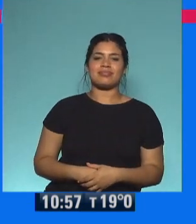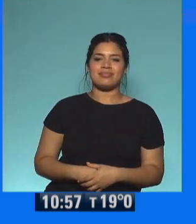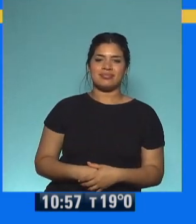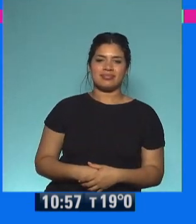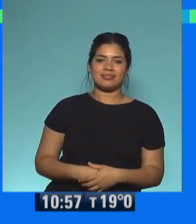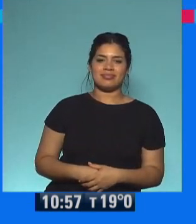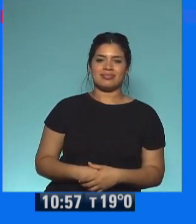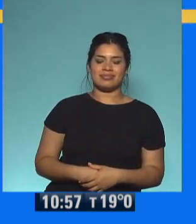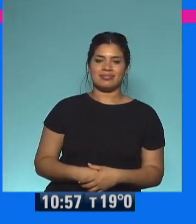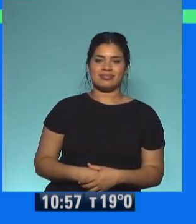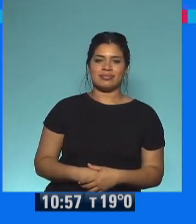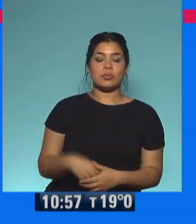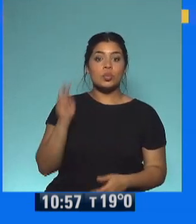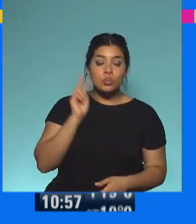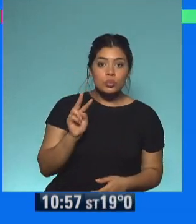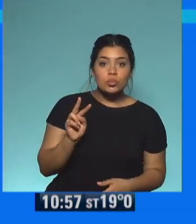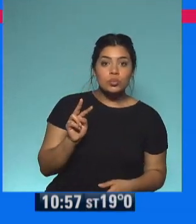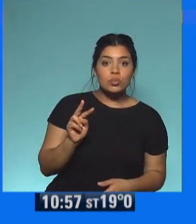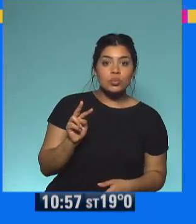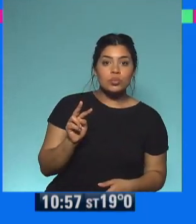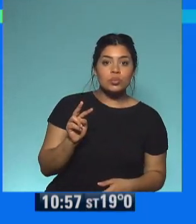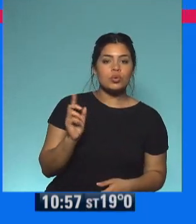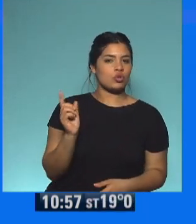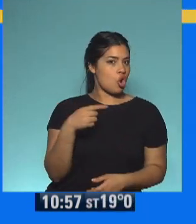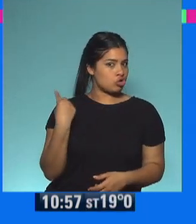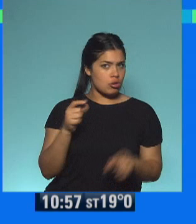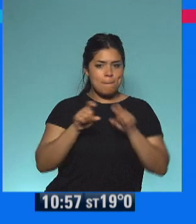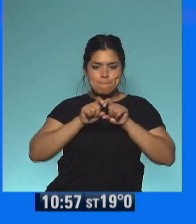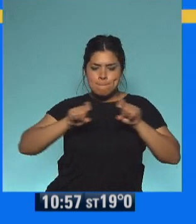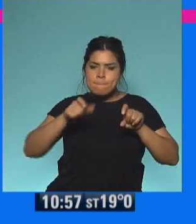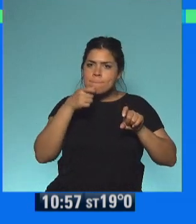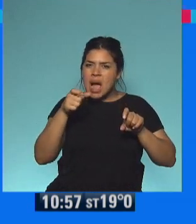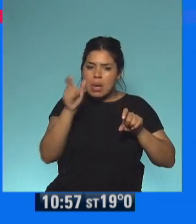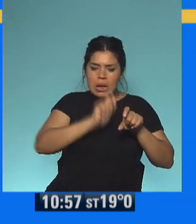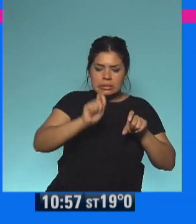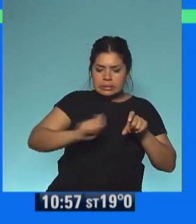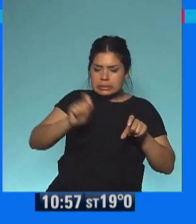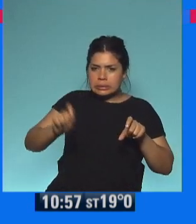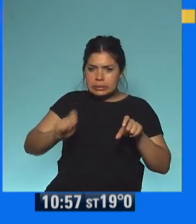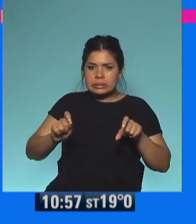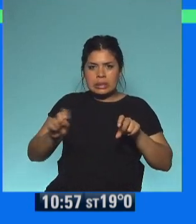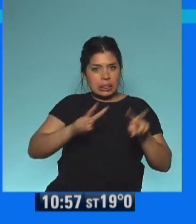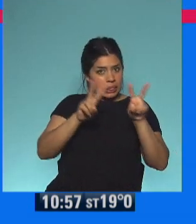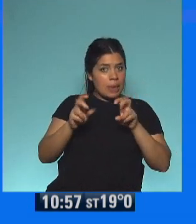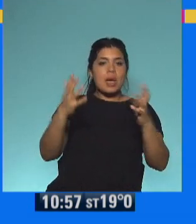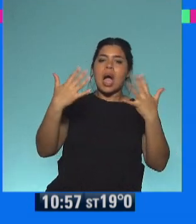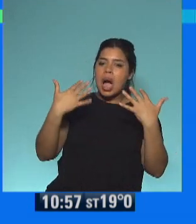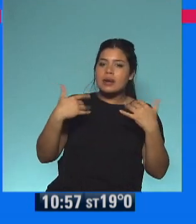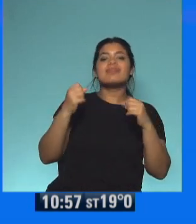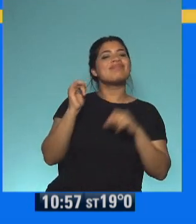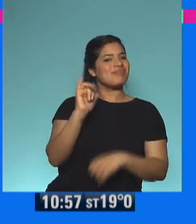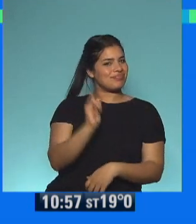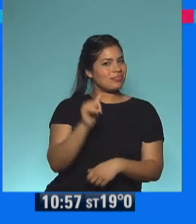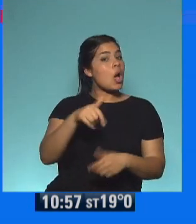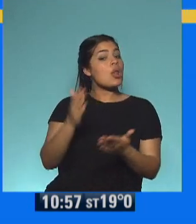sale todo lo que aprendes. Miren. Ya tenemos muchas palabras de aire, dice Laureano. Sí, Laureano, tenemos un montón y ahora las vamos a revisar.